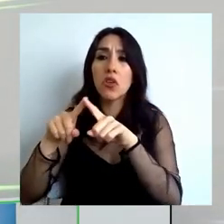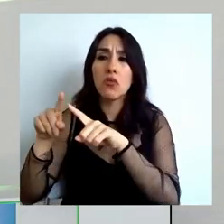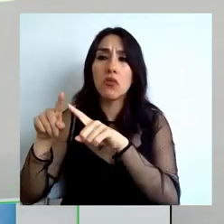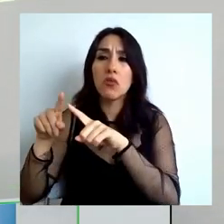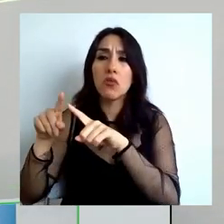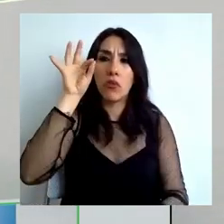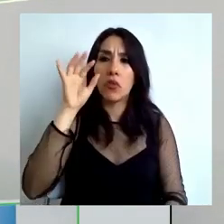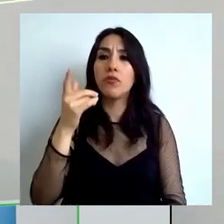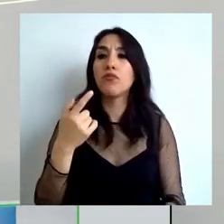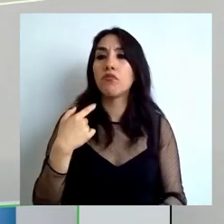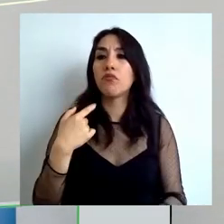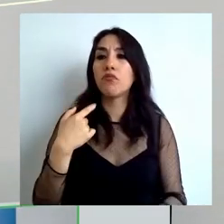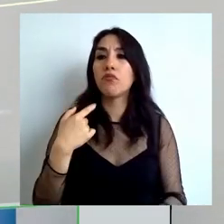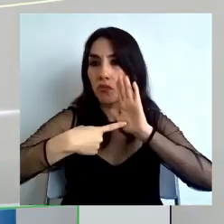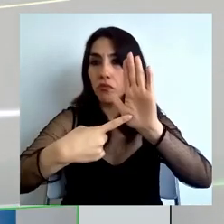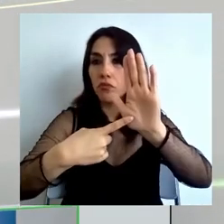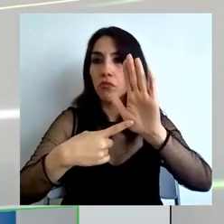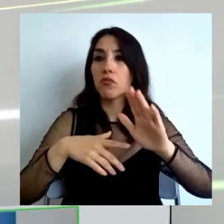accesibilidad física y digital,